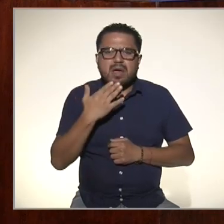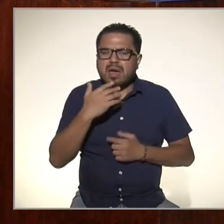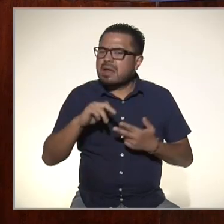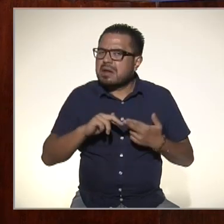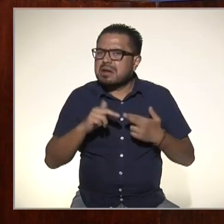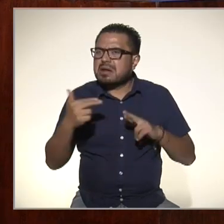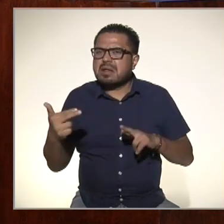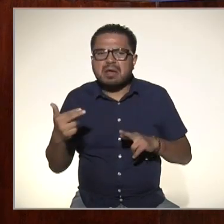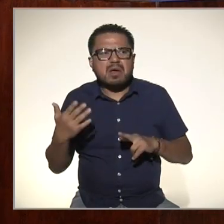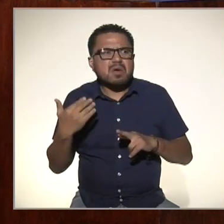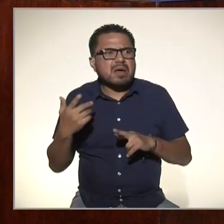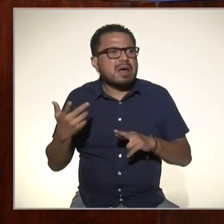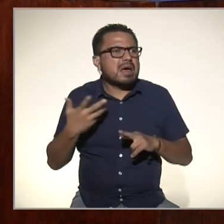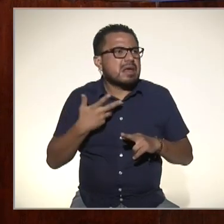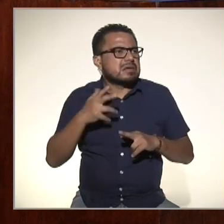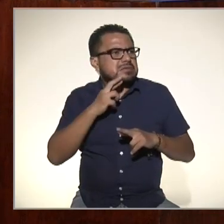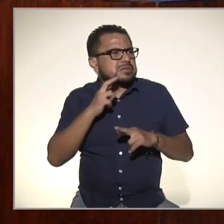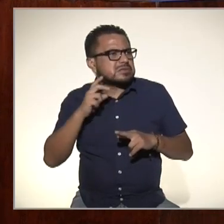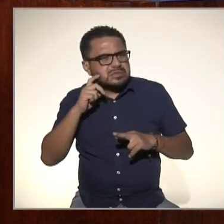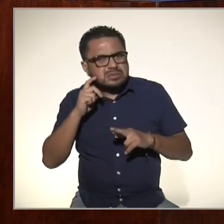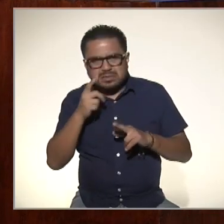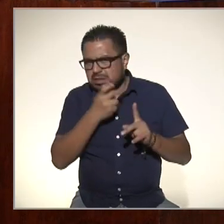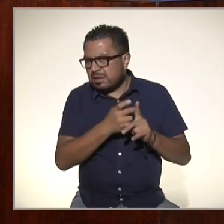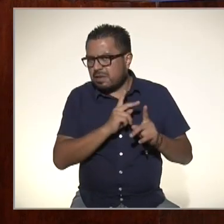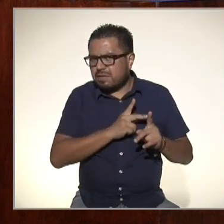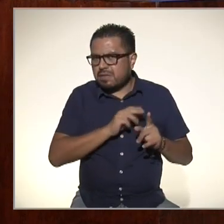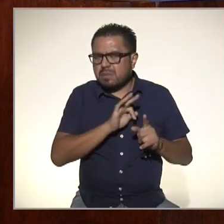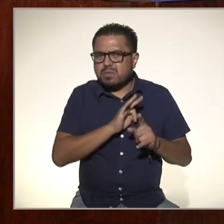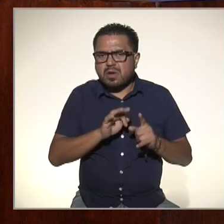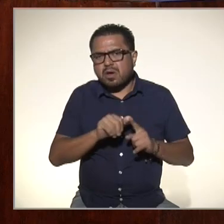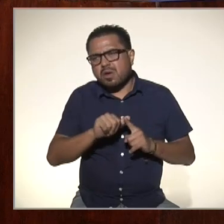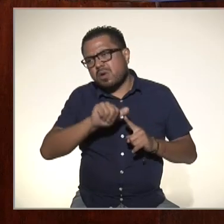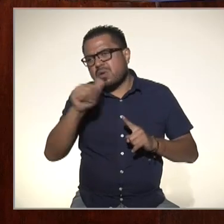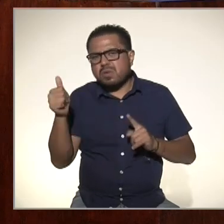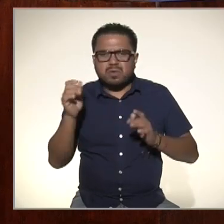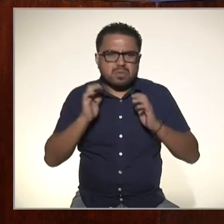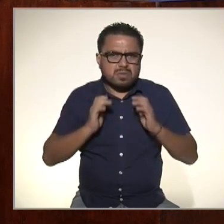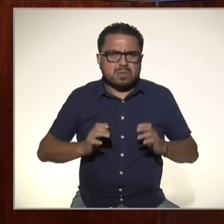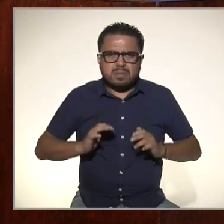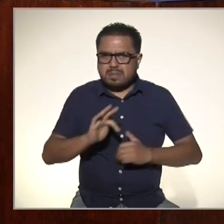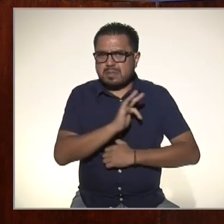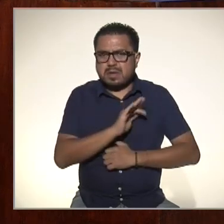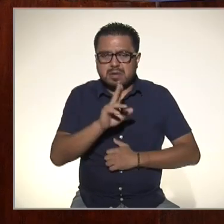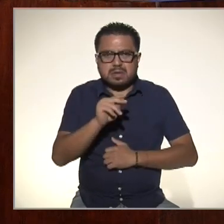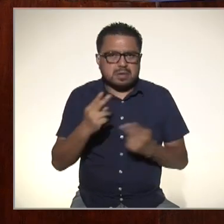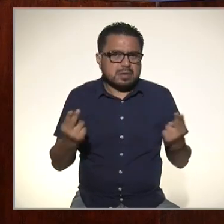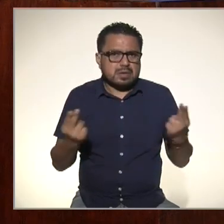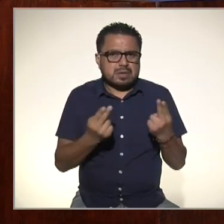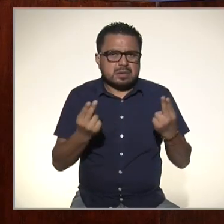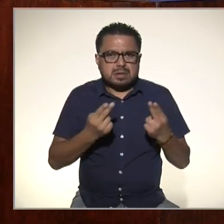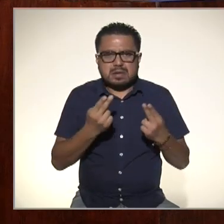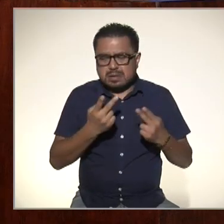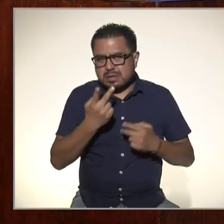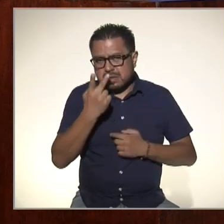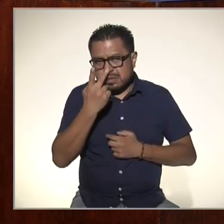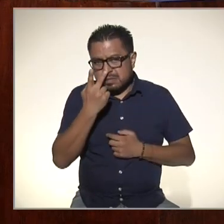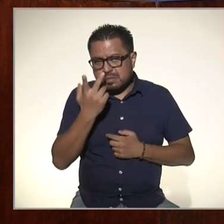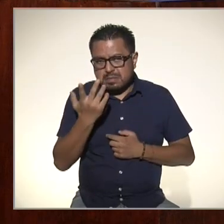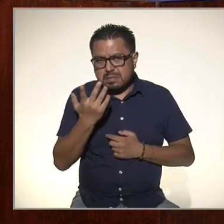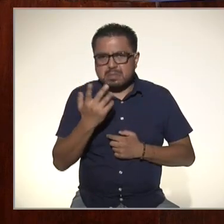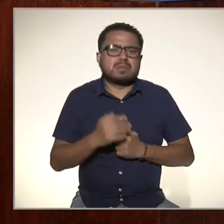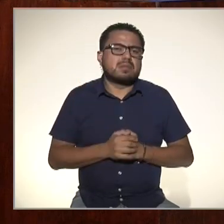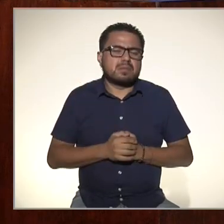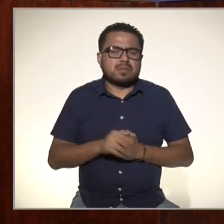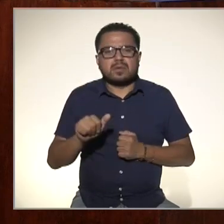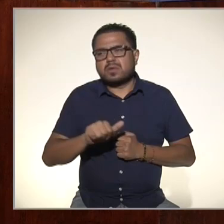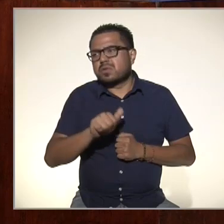relaciones a su corta edad. Este virus también puede presentarse en alguna otra parte del cuerpo y no necesariamente en los genitales.